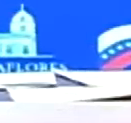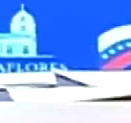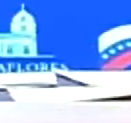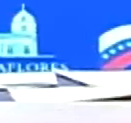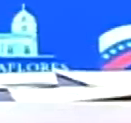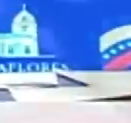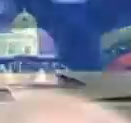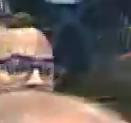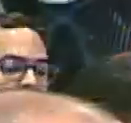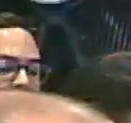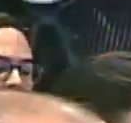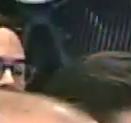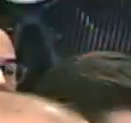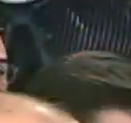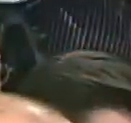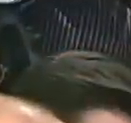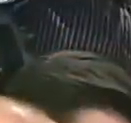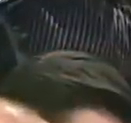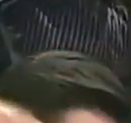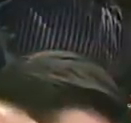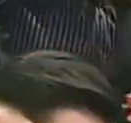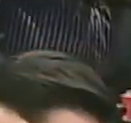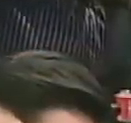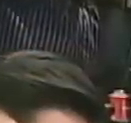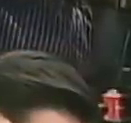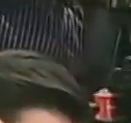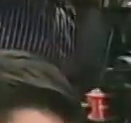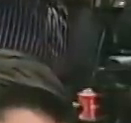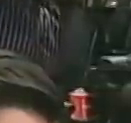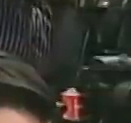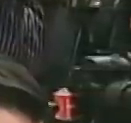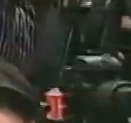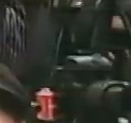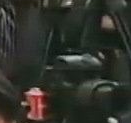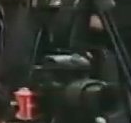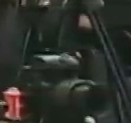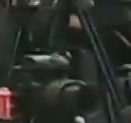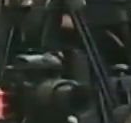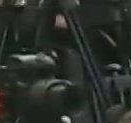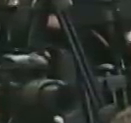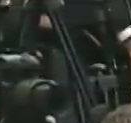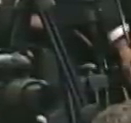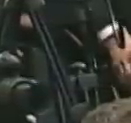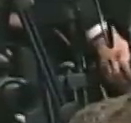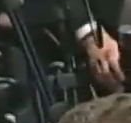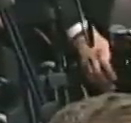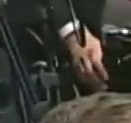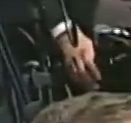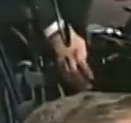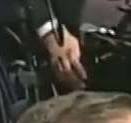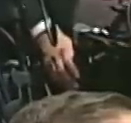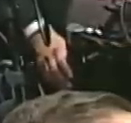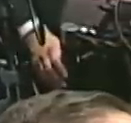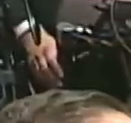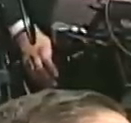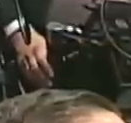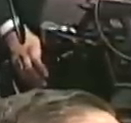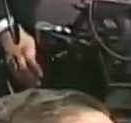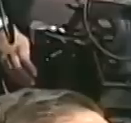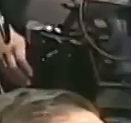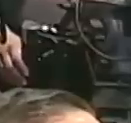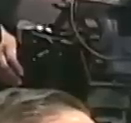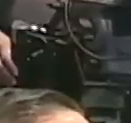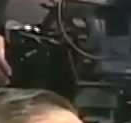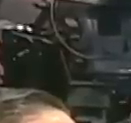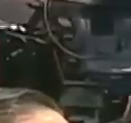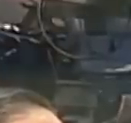de la vicepresidencia ejecutiva y el director del Observatorio Antibloqueo. Con un tema